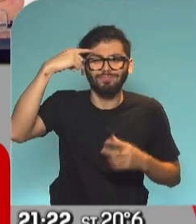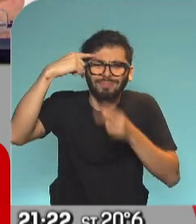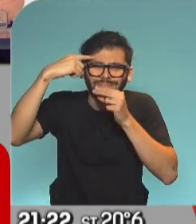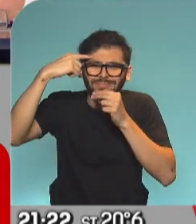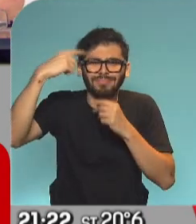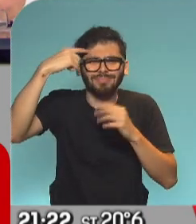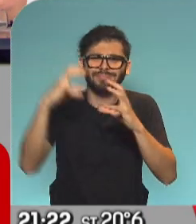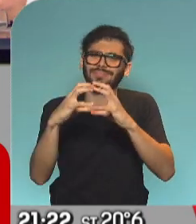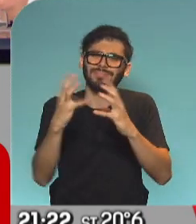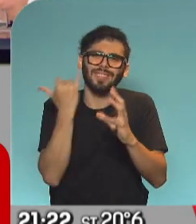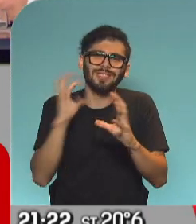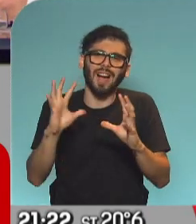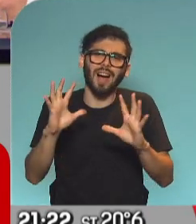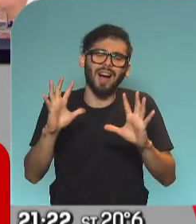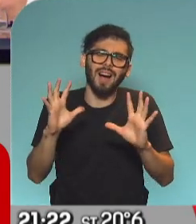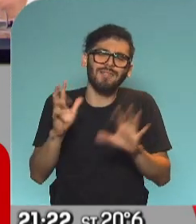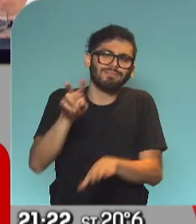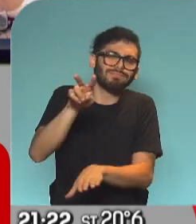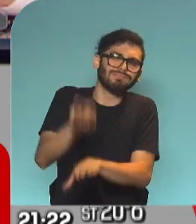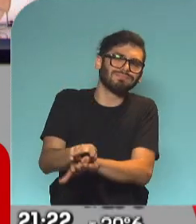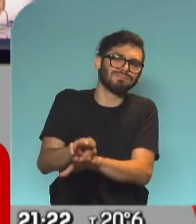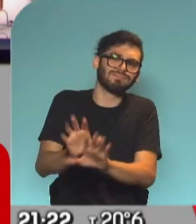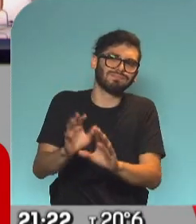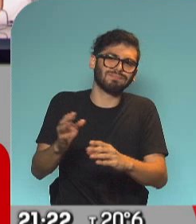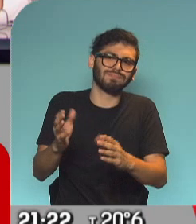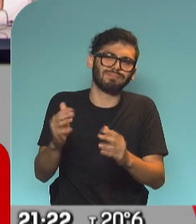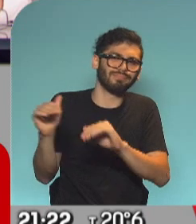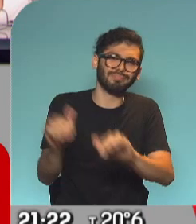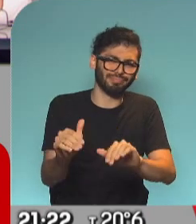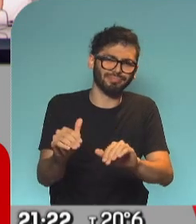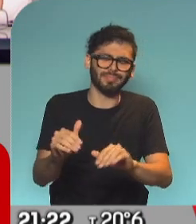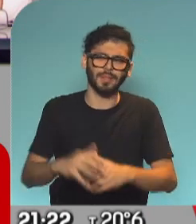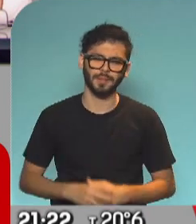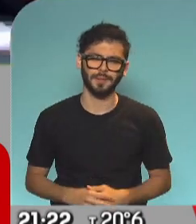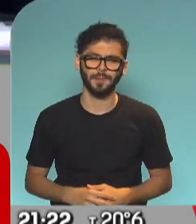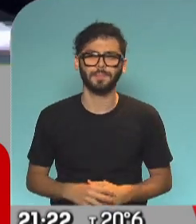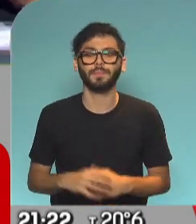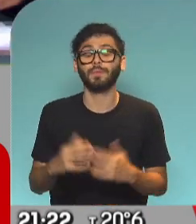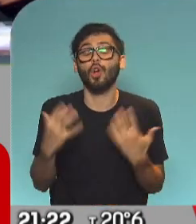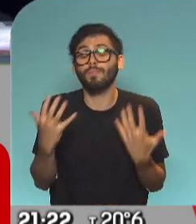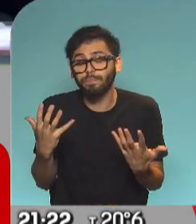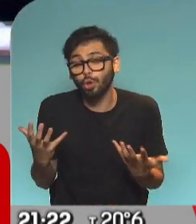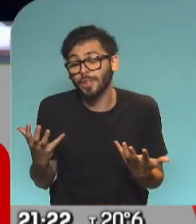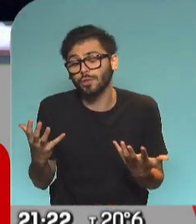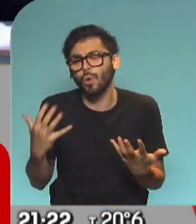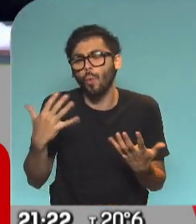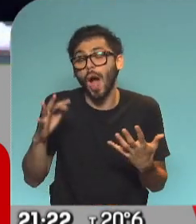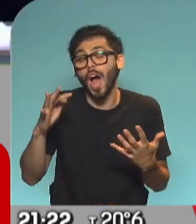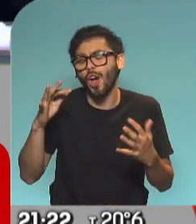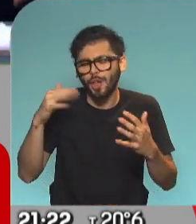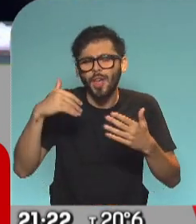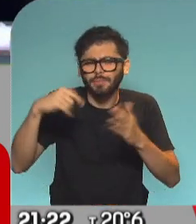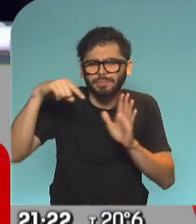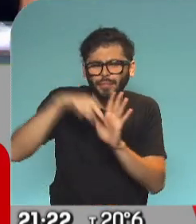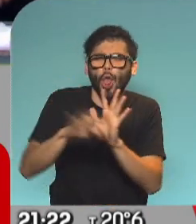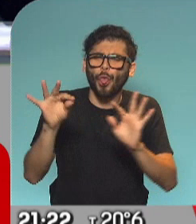dejado virtualmente en un estado vegetativo. Hubiese sido aún peor. Por supuesto que seguiremos con más detalles a lo largo de todos los días que lleve,